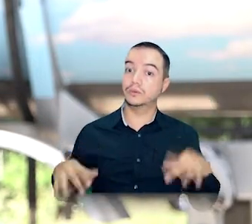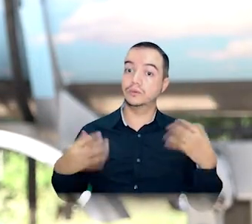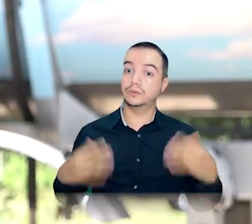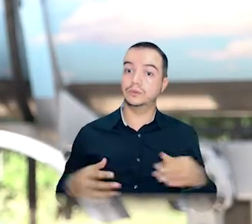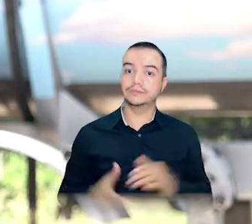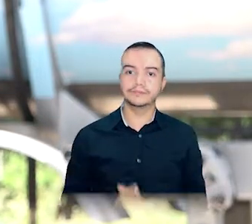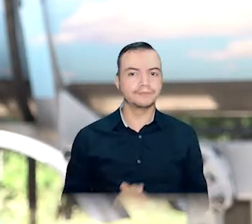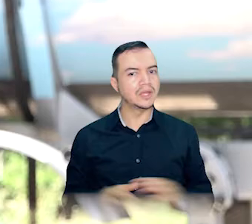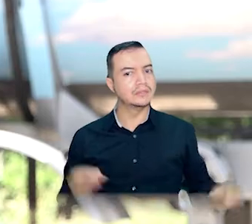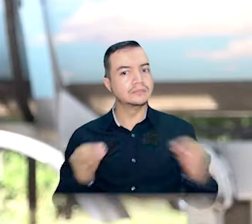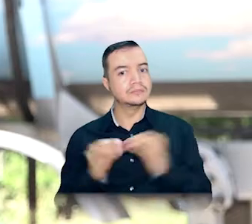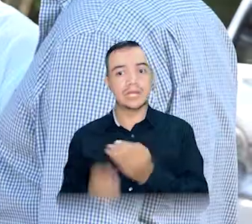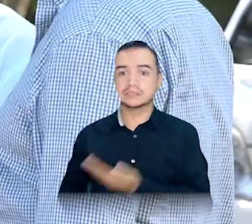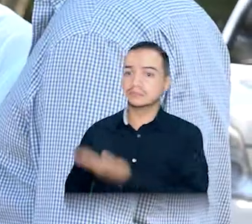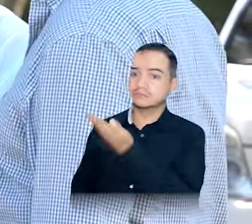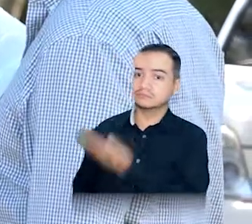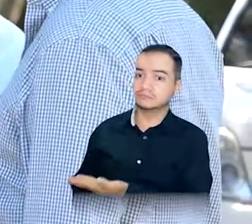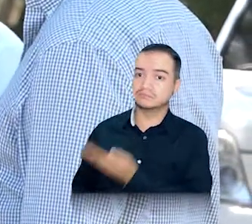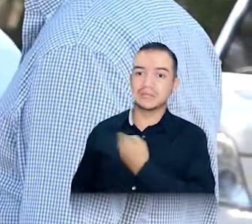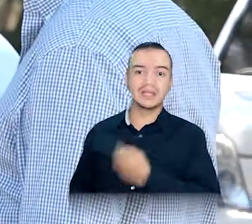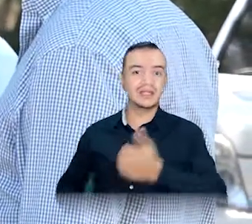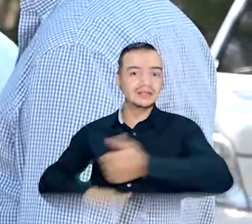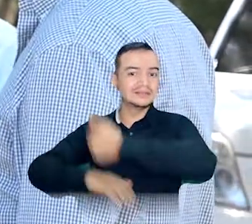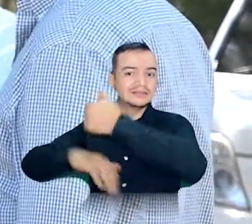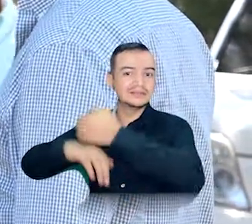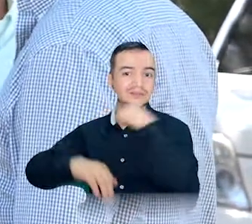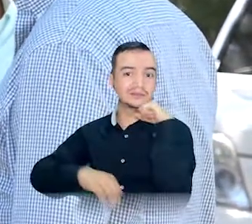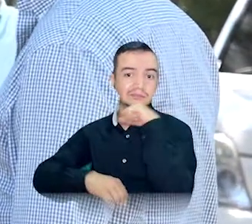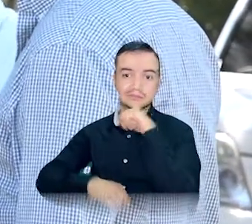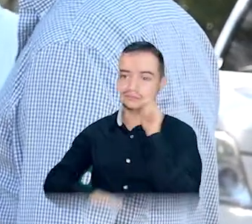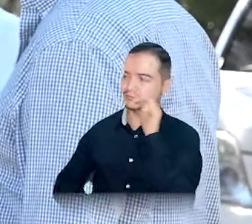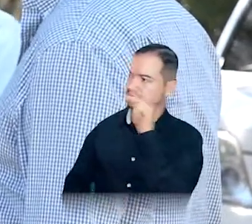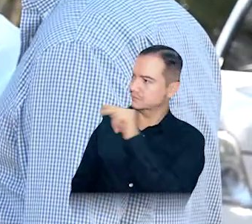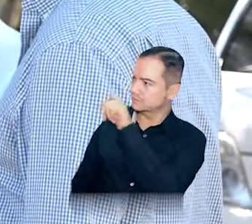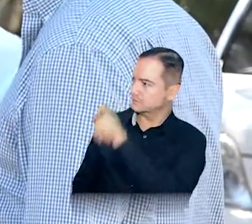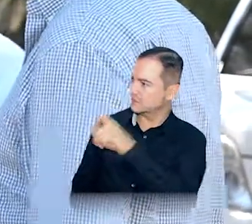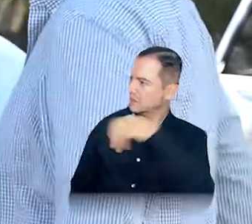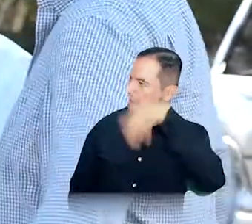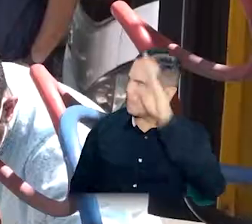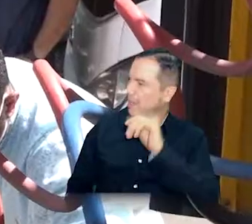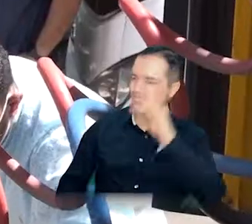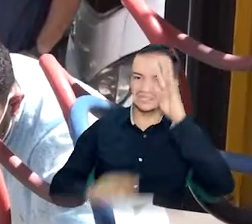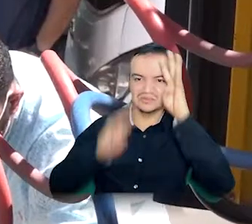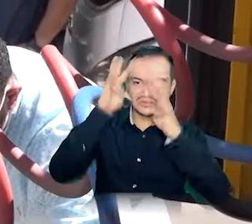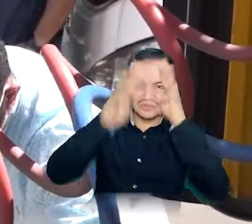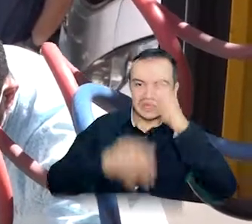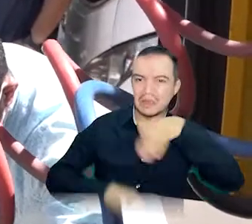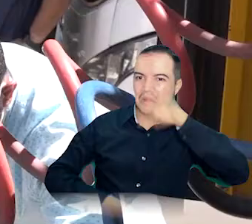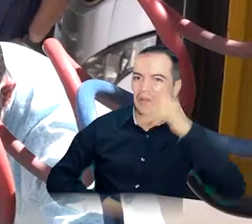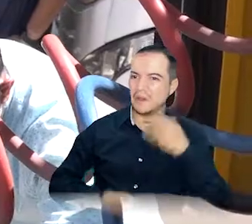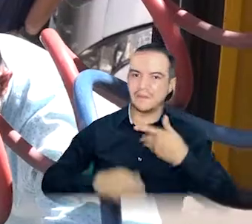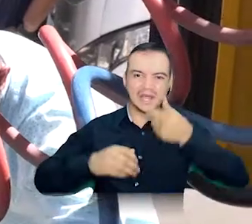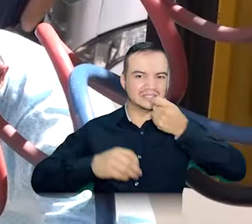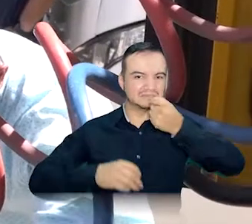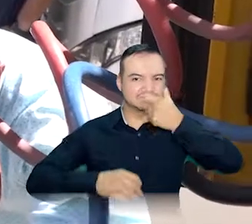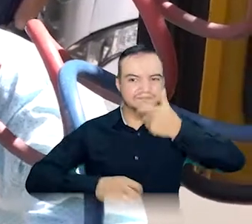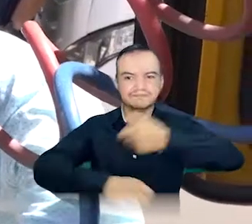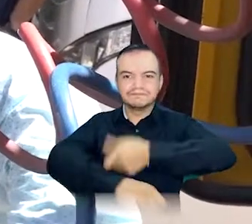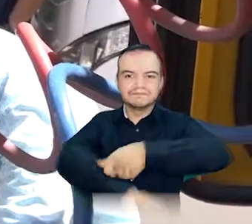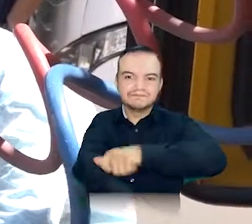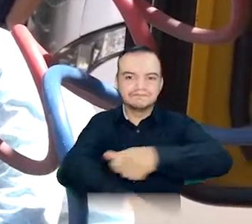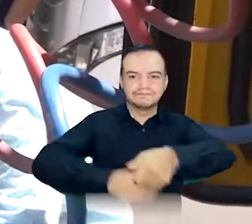maravilloso cultivo. Y el rector lo hemos siempre visto como una persona innovadora, como con muchas